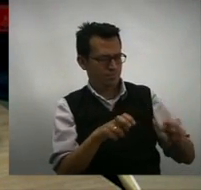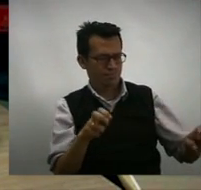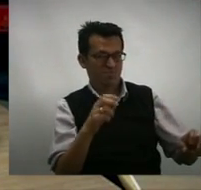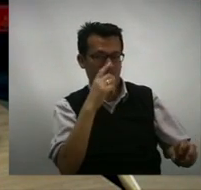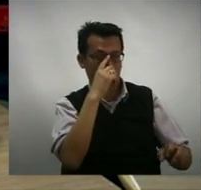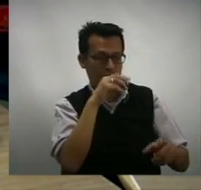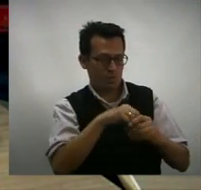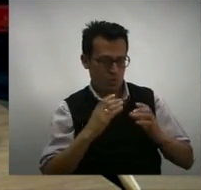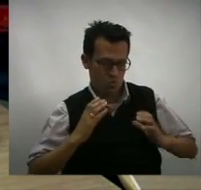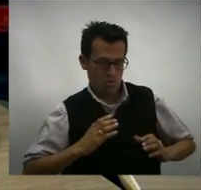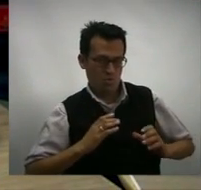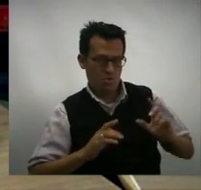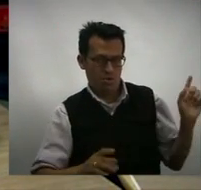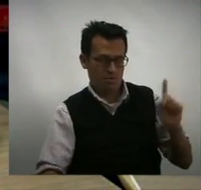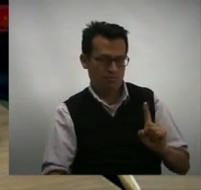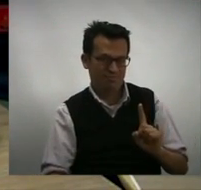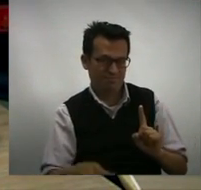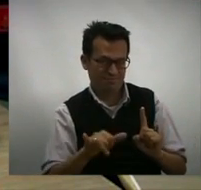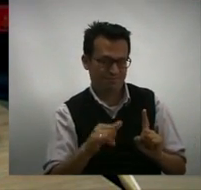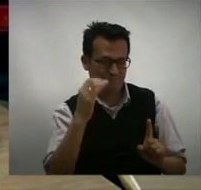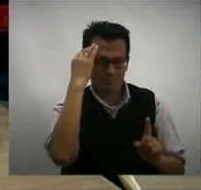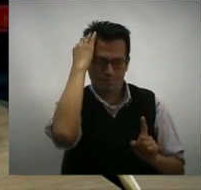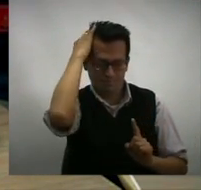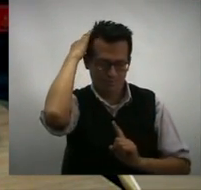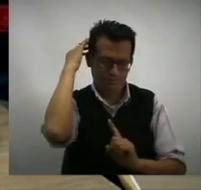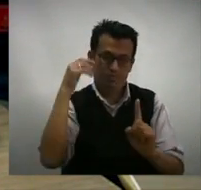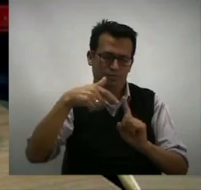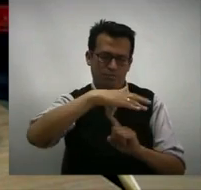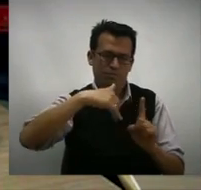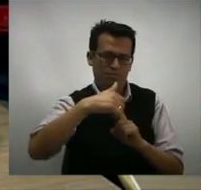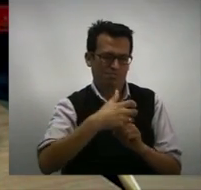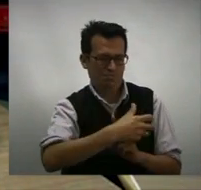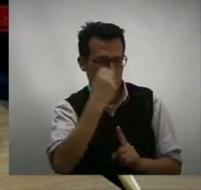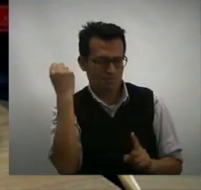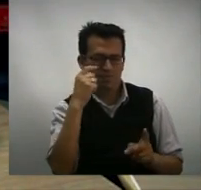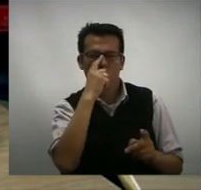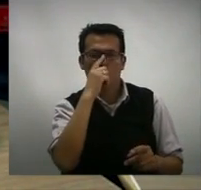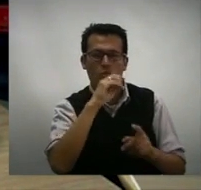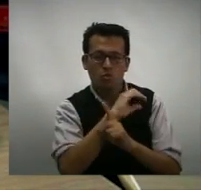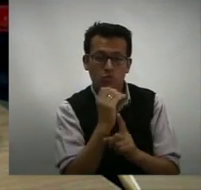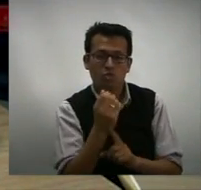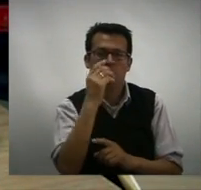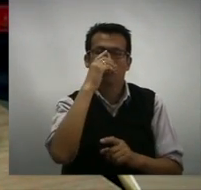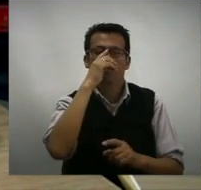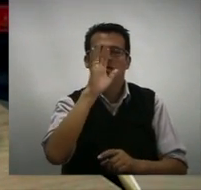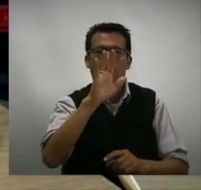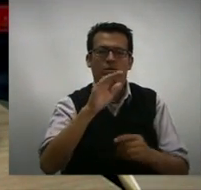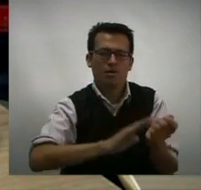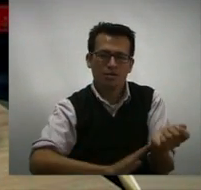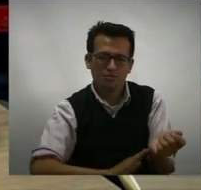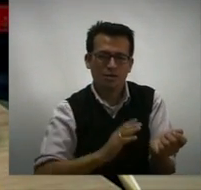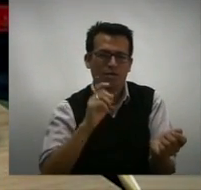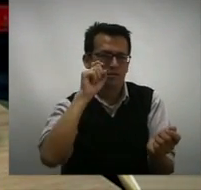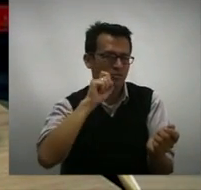Los cuerpos permeabilizan su piel, eliminando todo vestigio cultural, racial, ideológico, sexual,